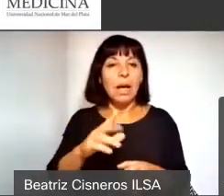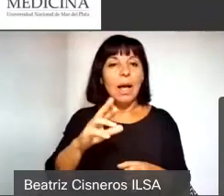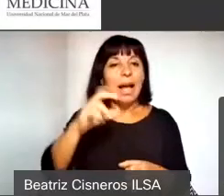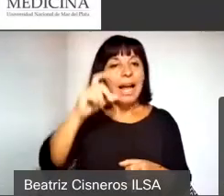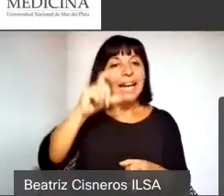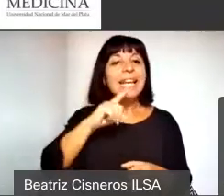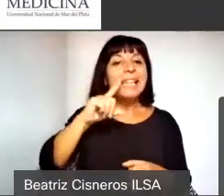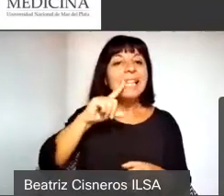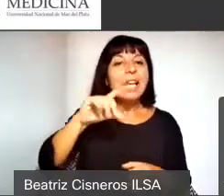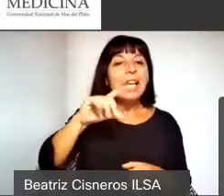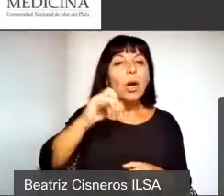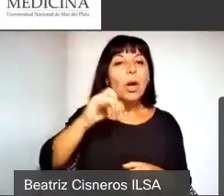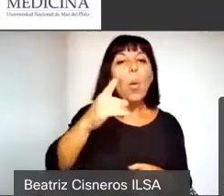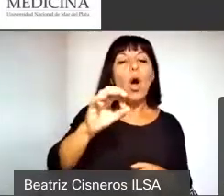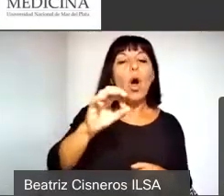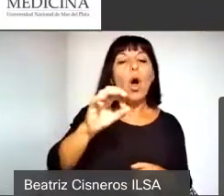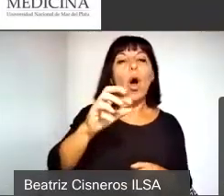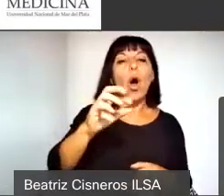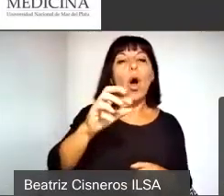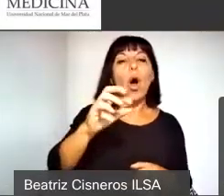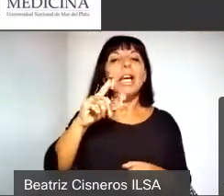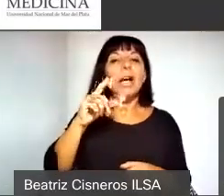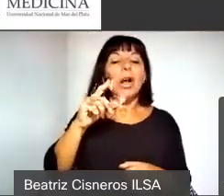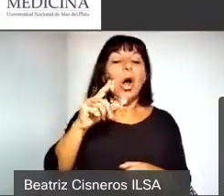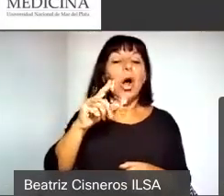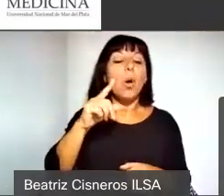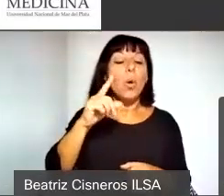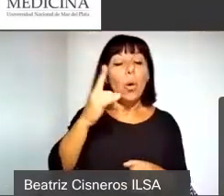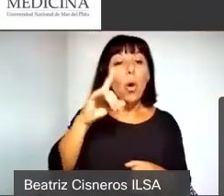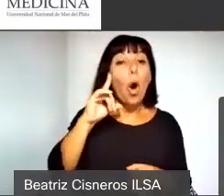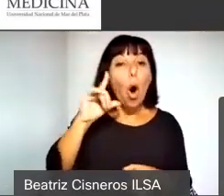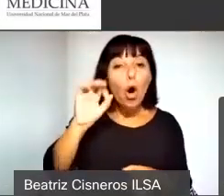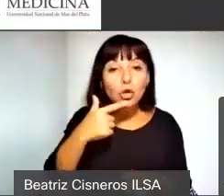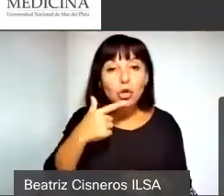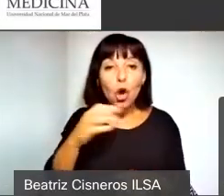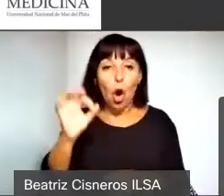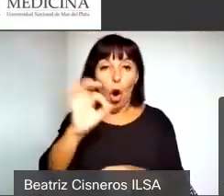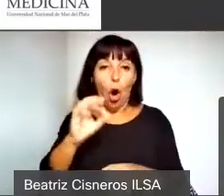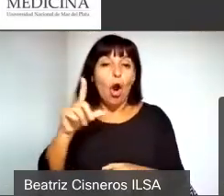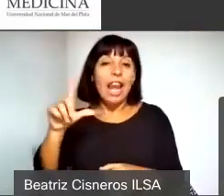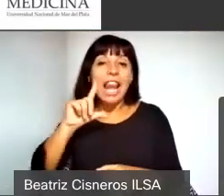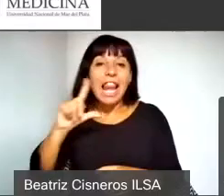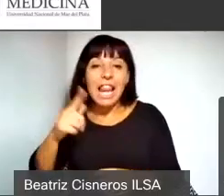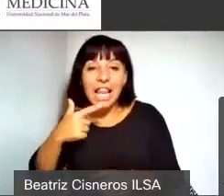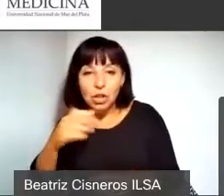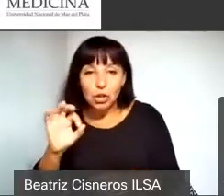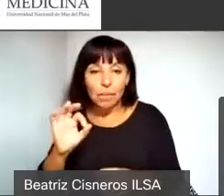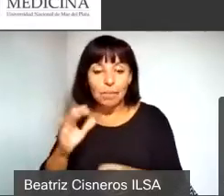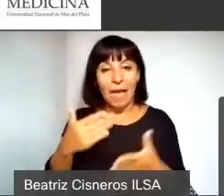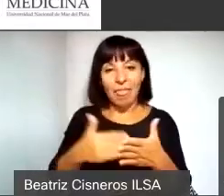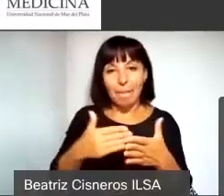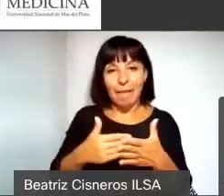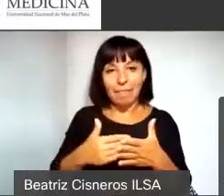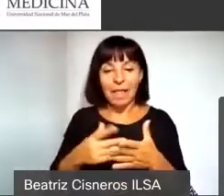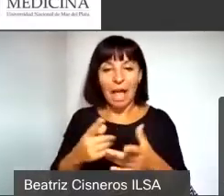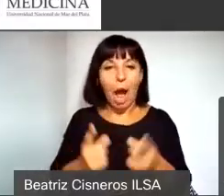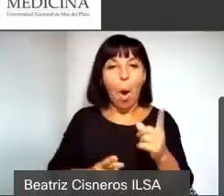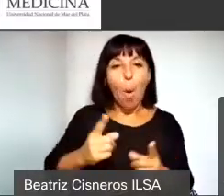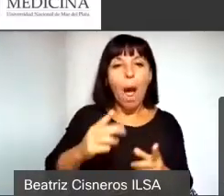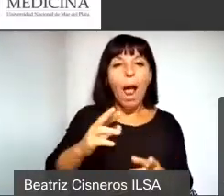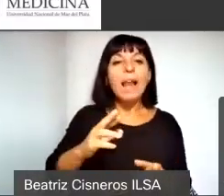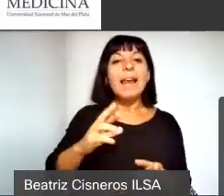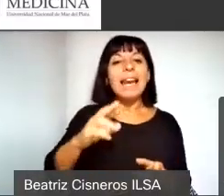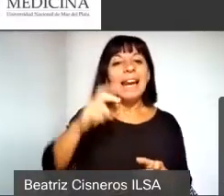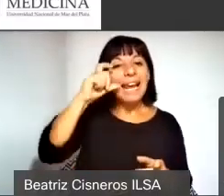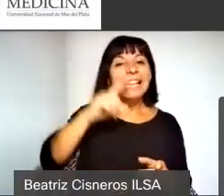endoplásmico rugoso, si estamos en ese, o luz del retículo endoplásmico liso, si estamos dentro de ese, del retículo endoplásmico